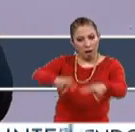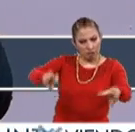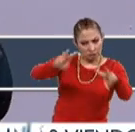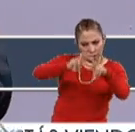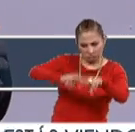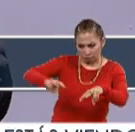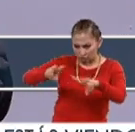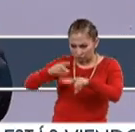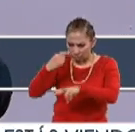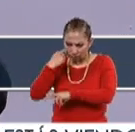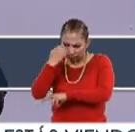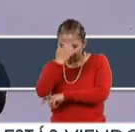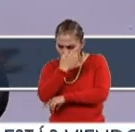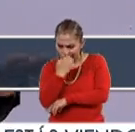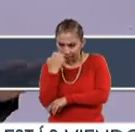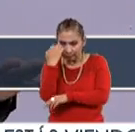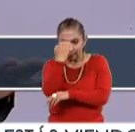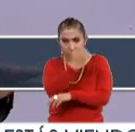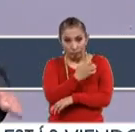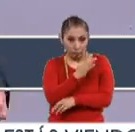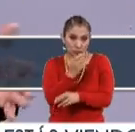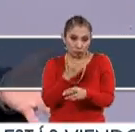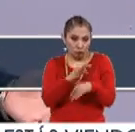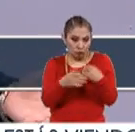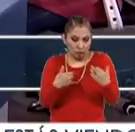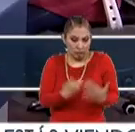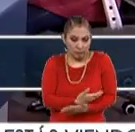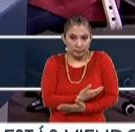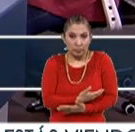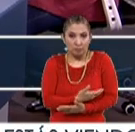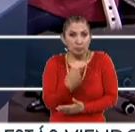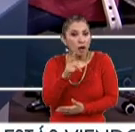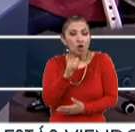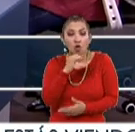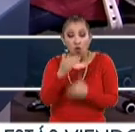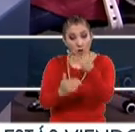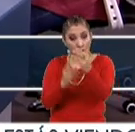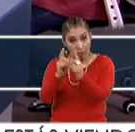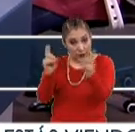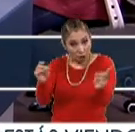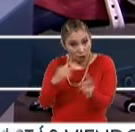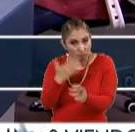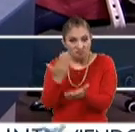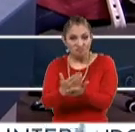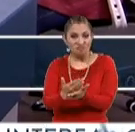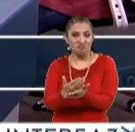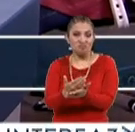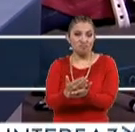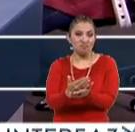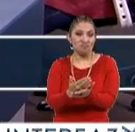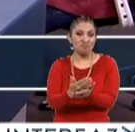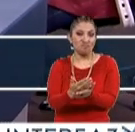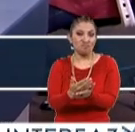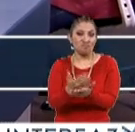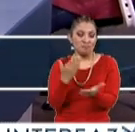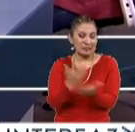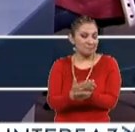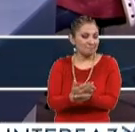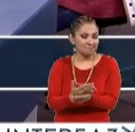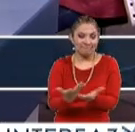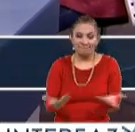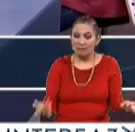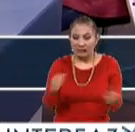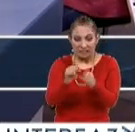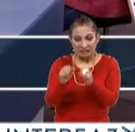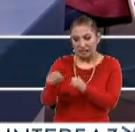análisis. Claro, y de síntesis, ¿no? La y cual están... todos tenemos cuando nacemos, claro, pero no la desarrollan o la frena, ¿no? Se frena